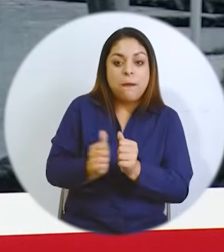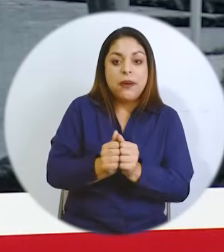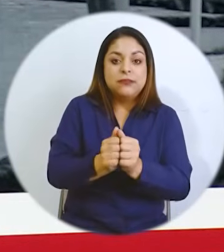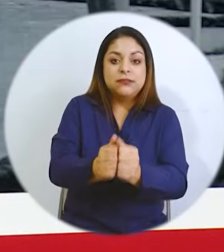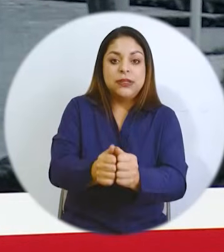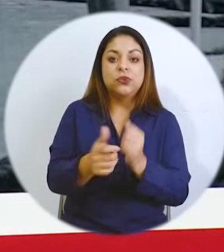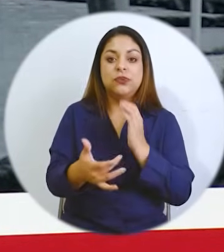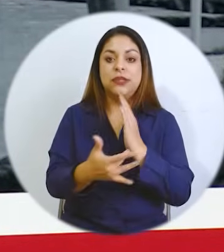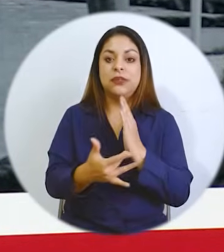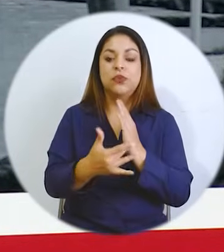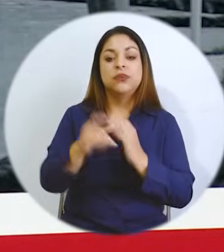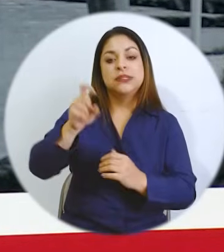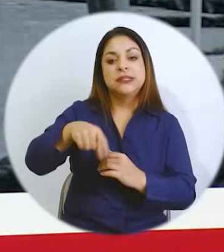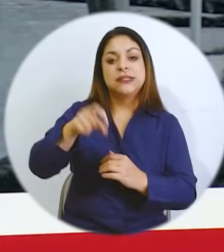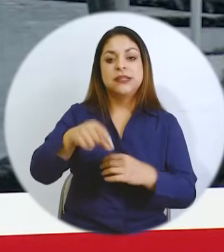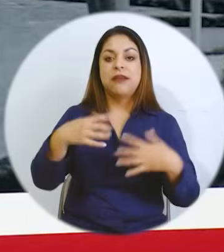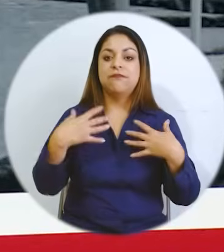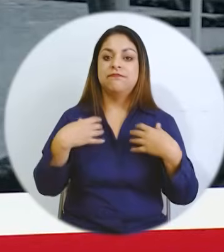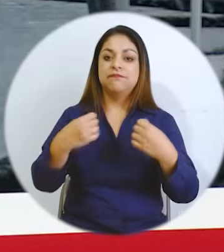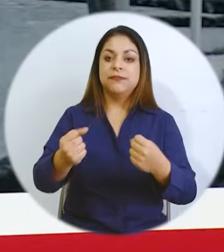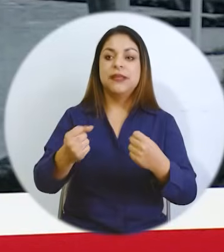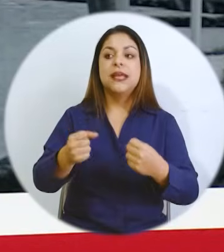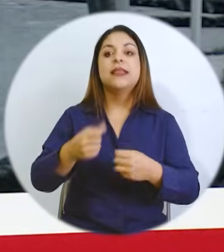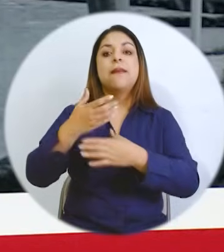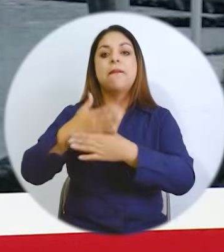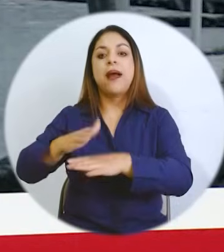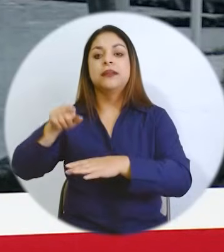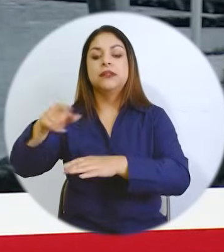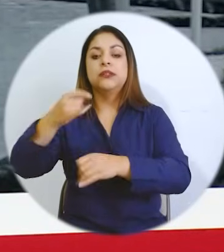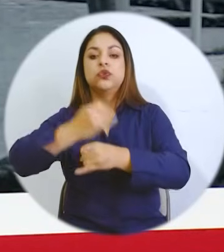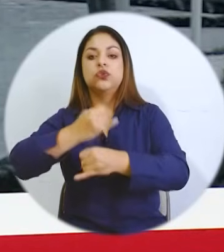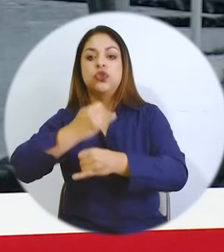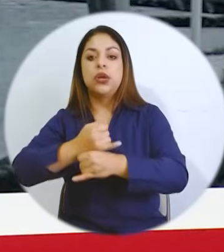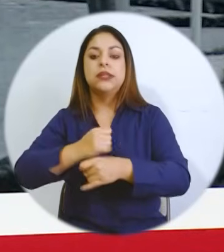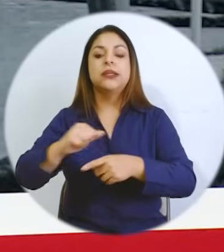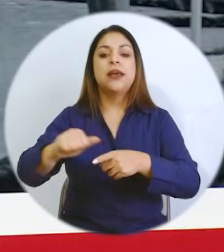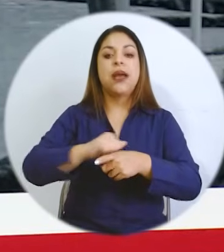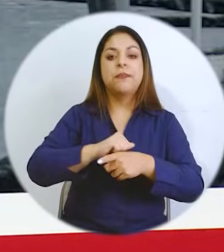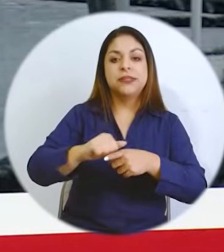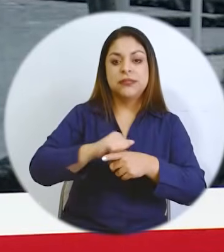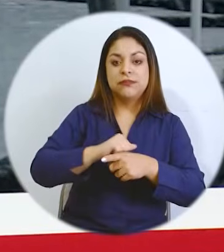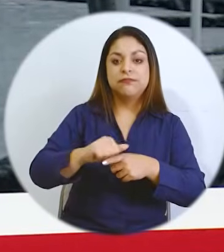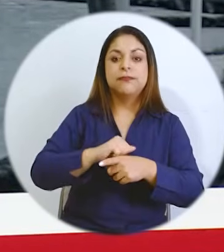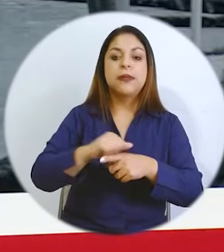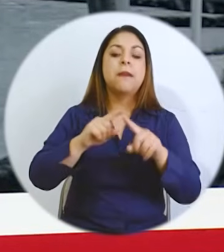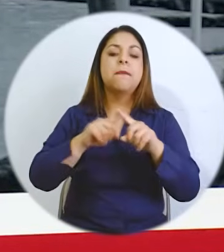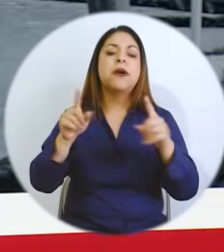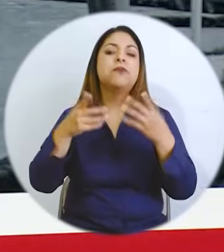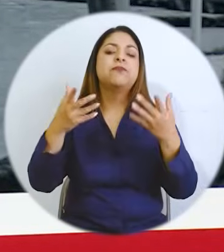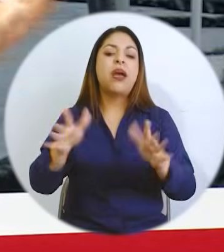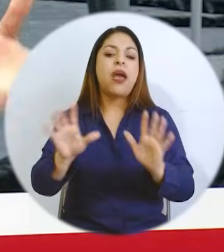este acompañamiento técnico que necesitan, este fortalecimiento parte de instituciones, la capacitación.